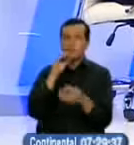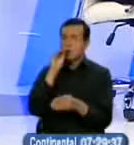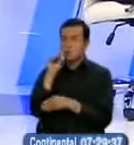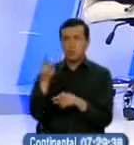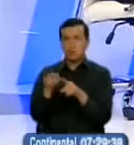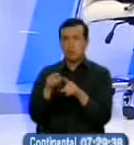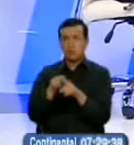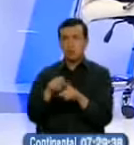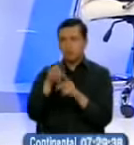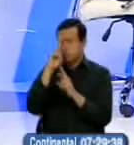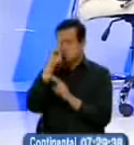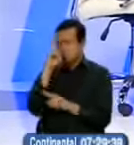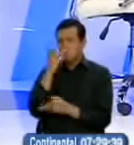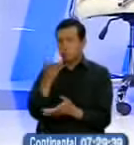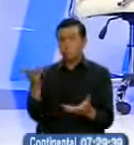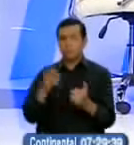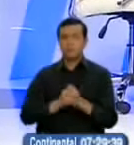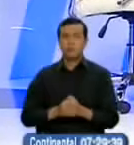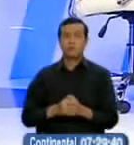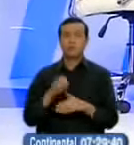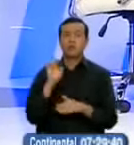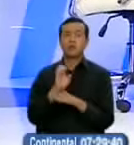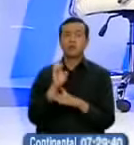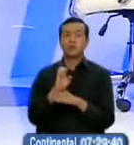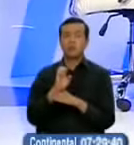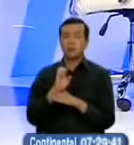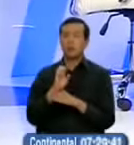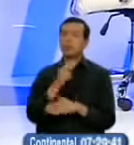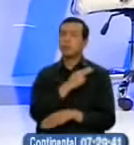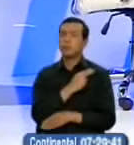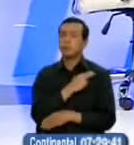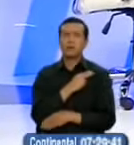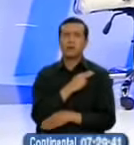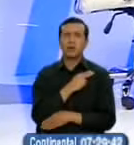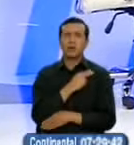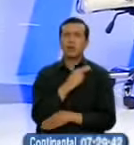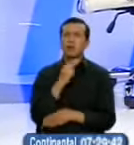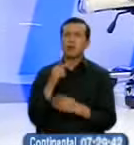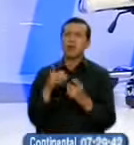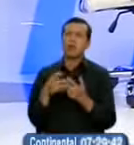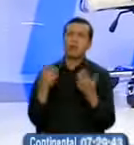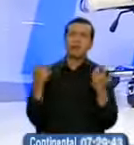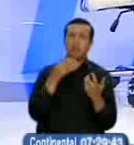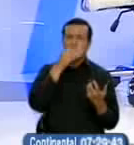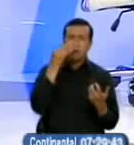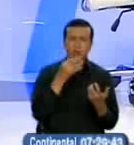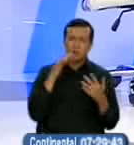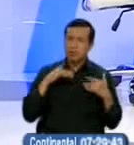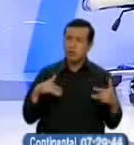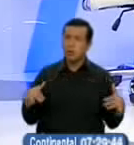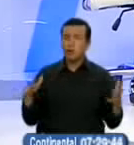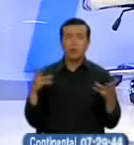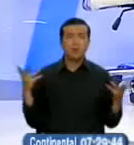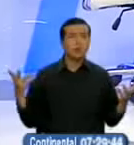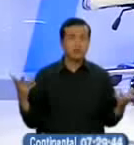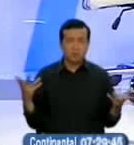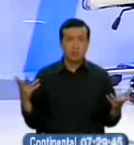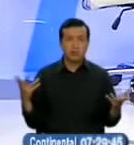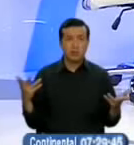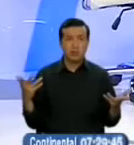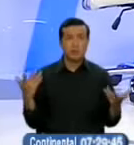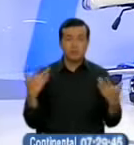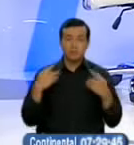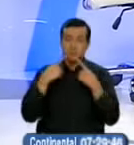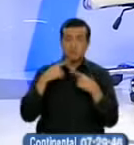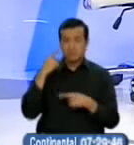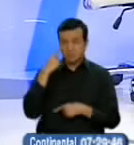con el mayor de los respetos. Aquí en el Ecuador, la academia está tan divorciada de la realidad de lo que sucede afuera, ¿sí? Y eso lo he